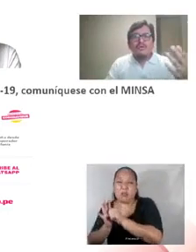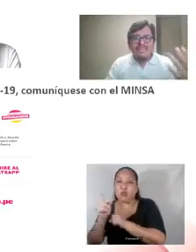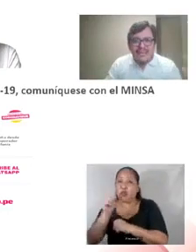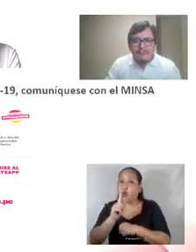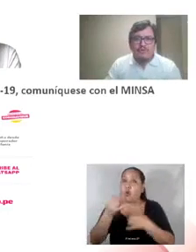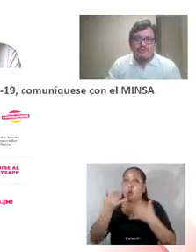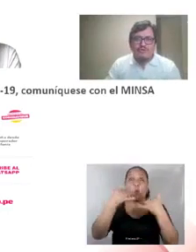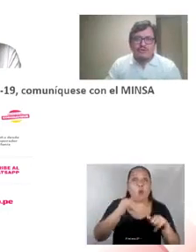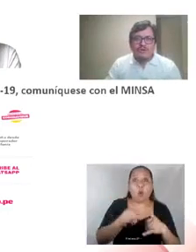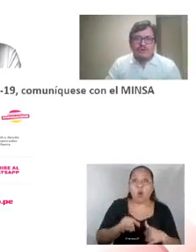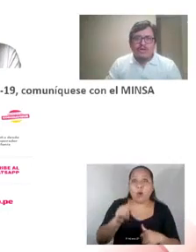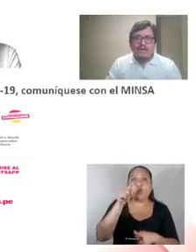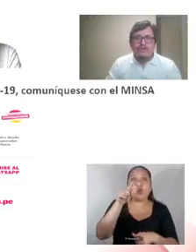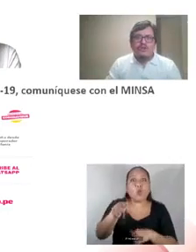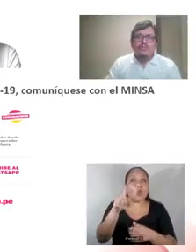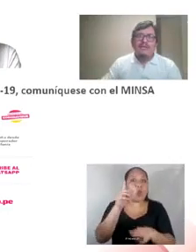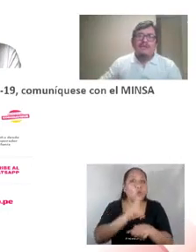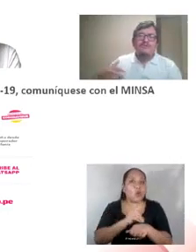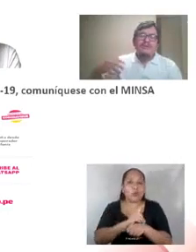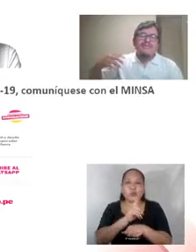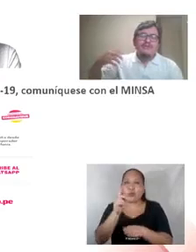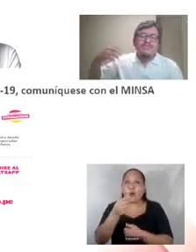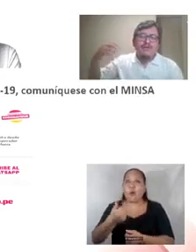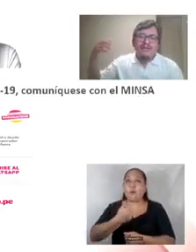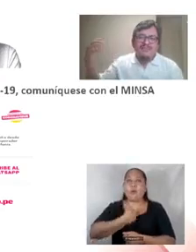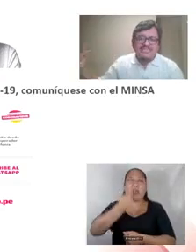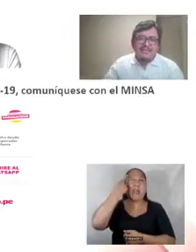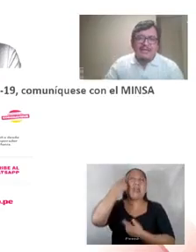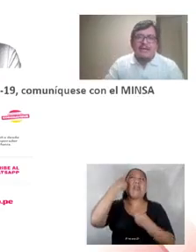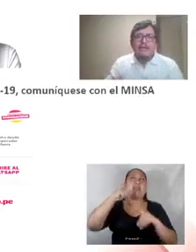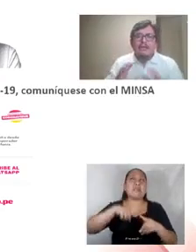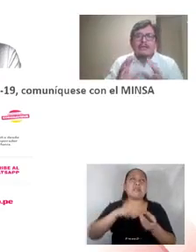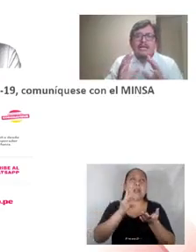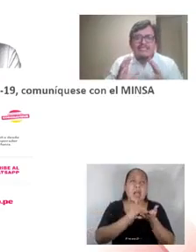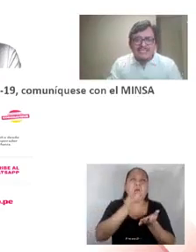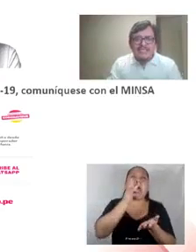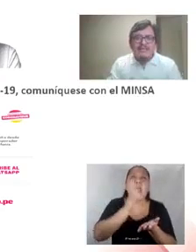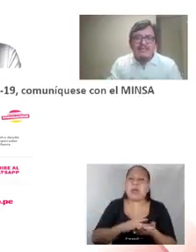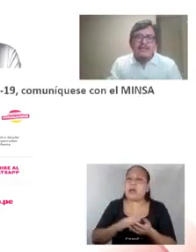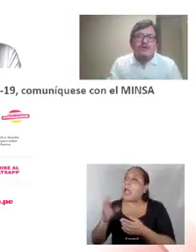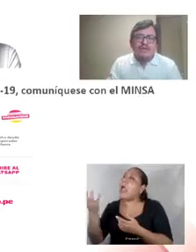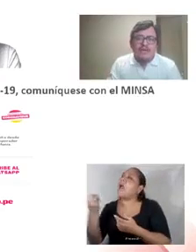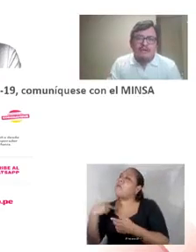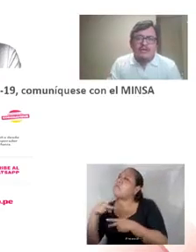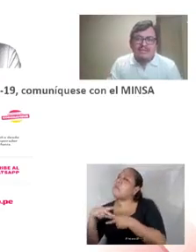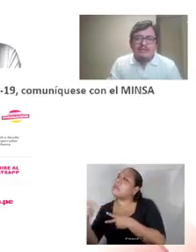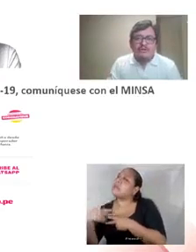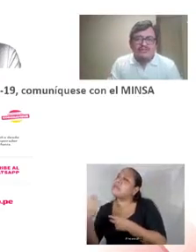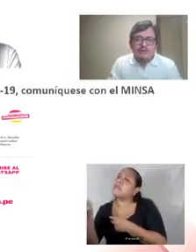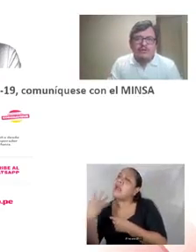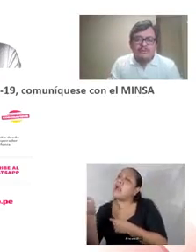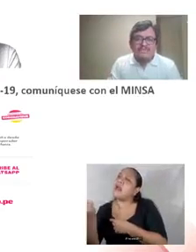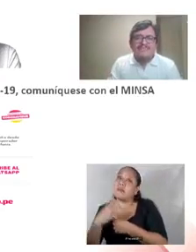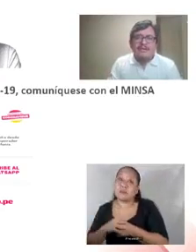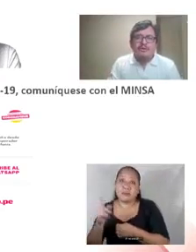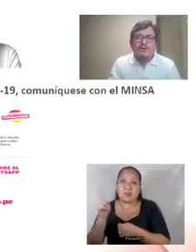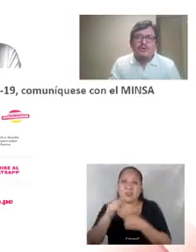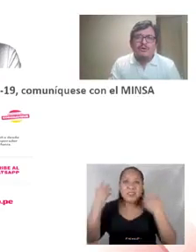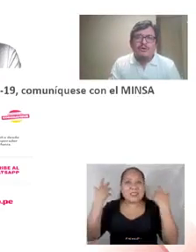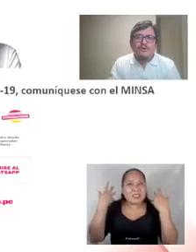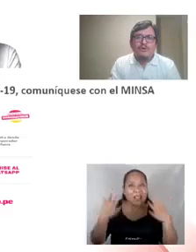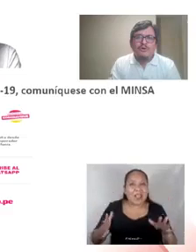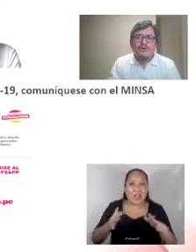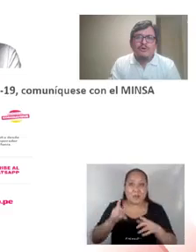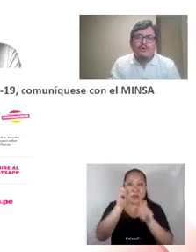nos automediquemos, ¿ya? No pidamos consejo a la vecina. Existe a nivel del gobierno, del sector salud, del